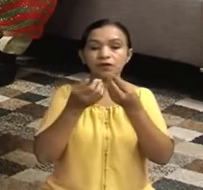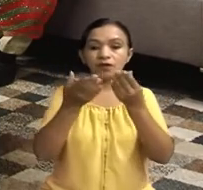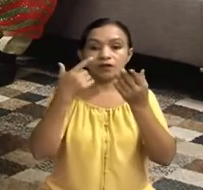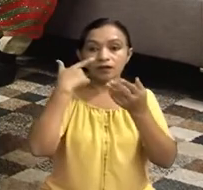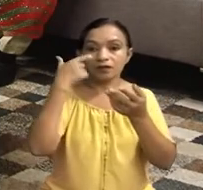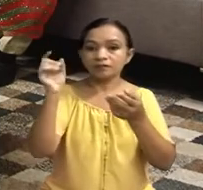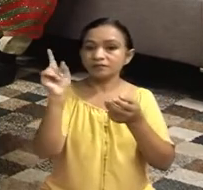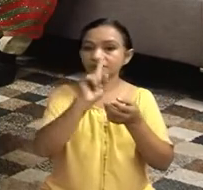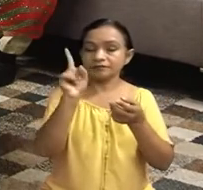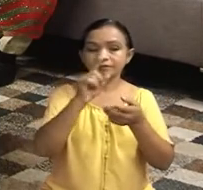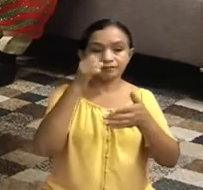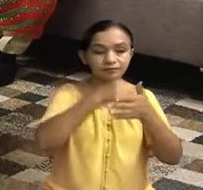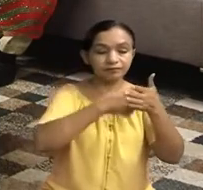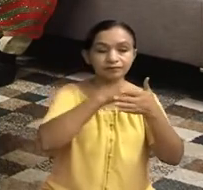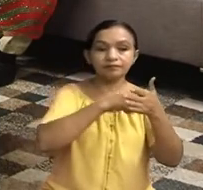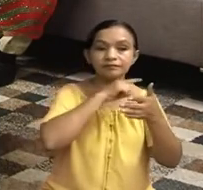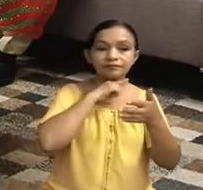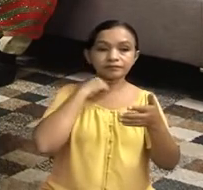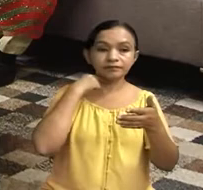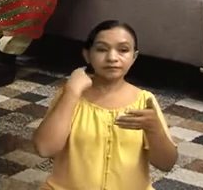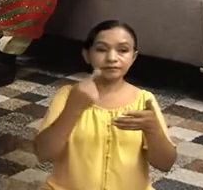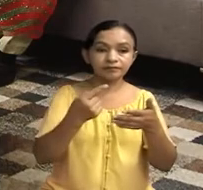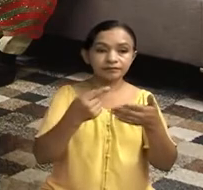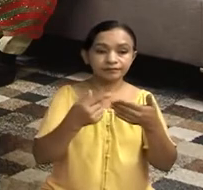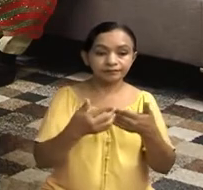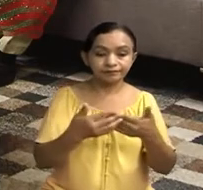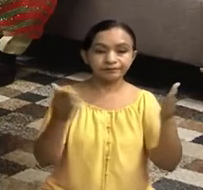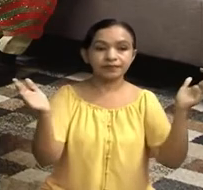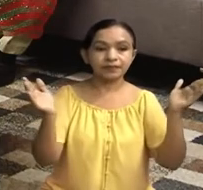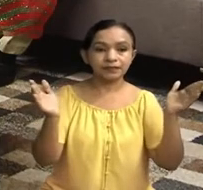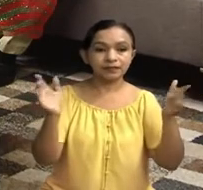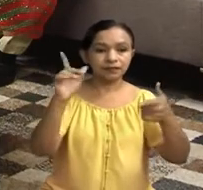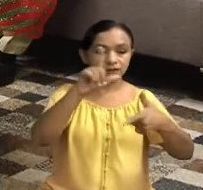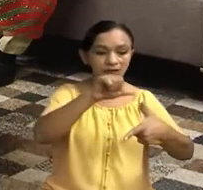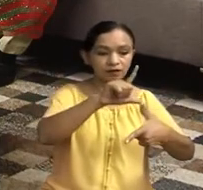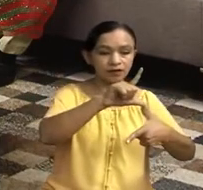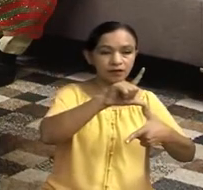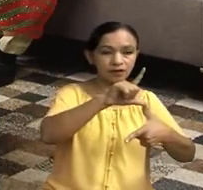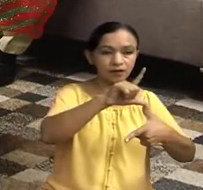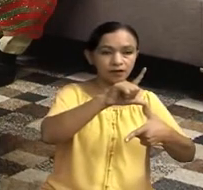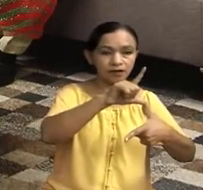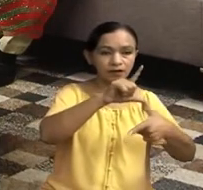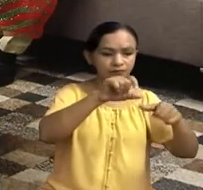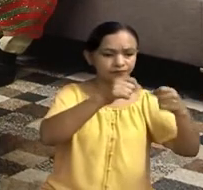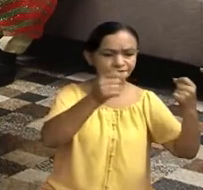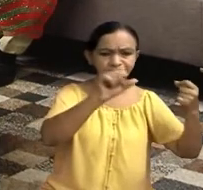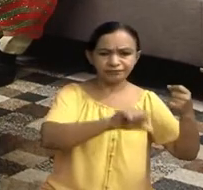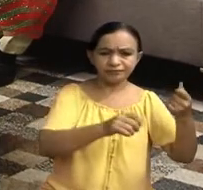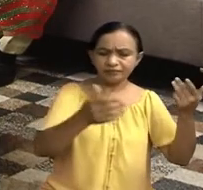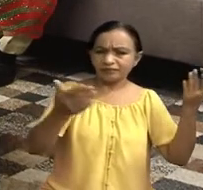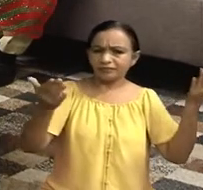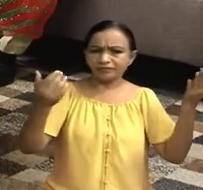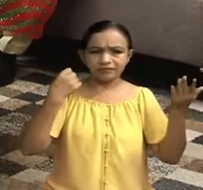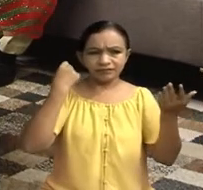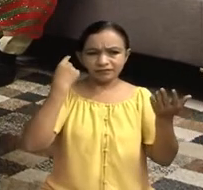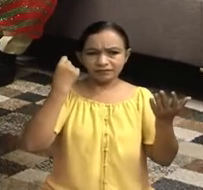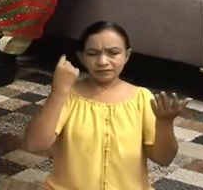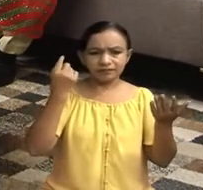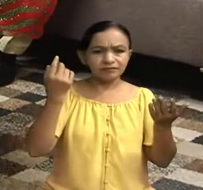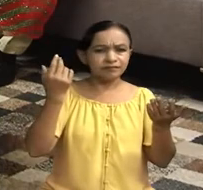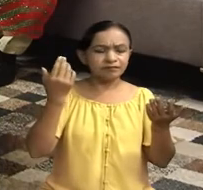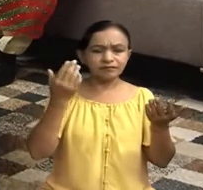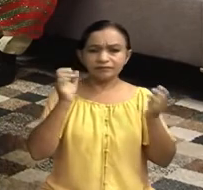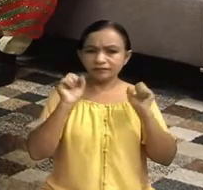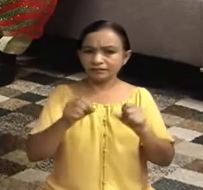que se pretende hacer contra las luchas legítimas. Y cuando lo rompen es para decir América Latina, el continente fracasado. Es decir, es como una